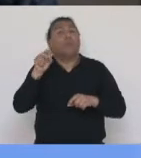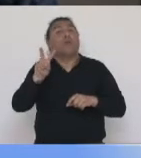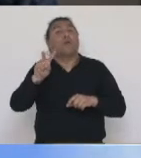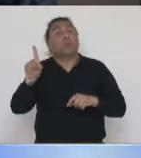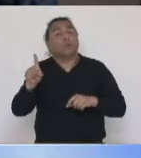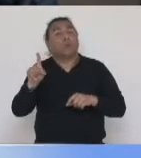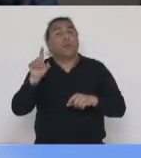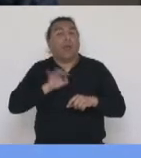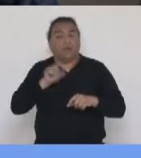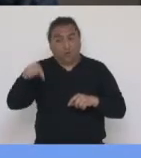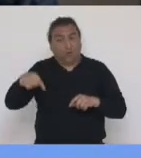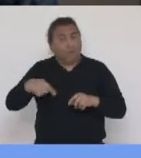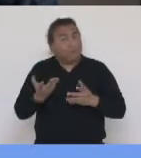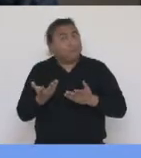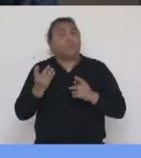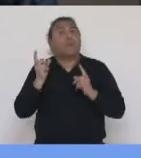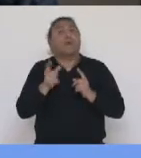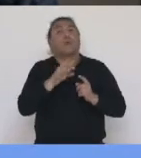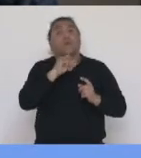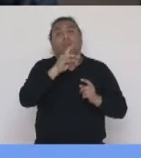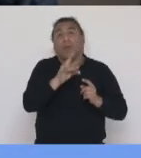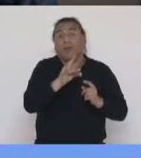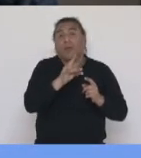año 21 y la OD